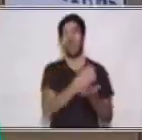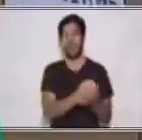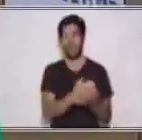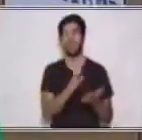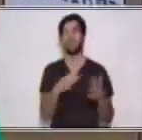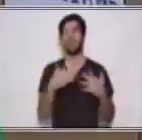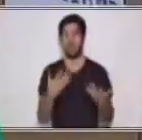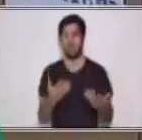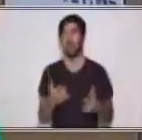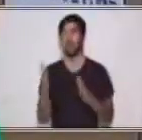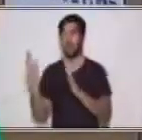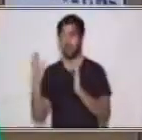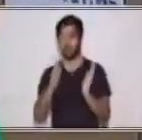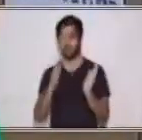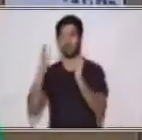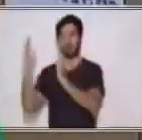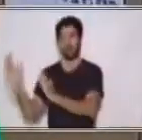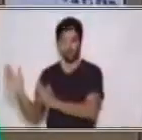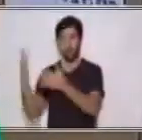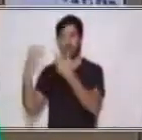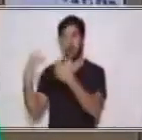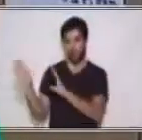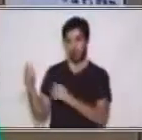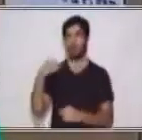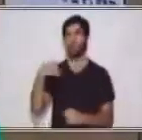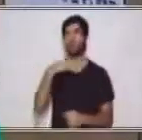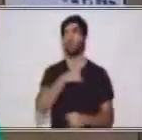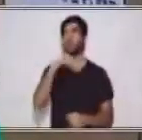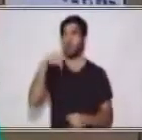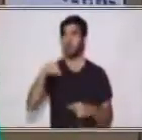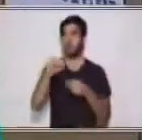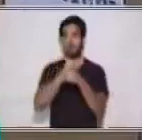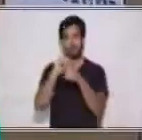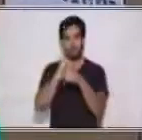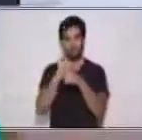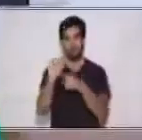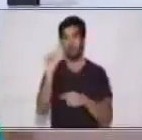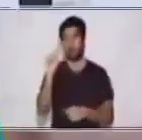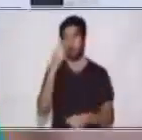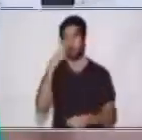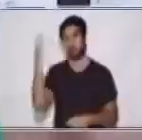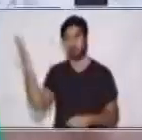poco para nosotros ver cómo se identifica en un texto.